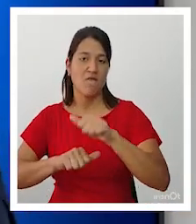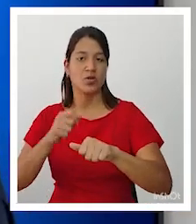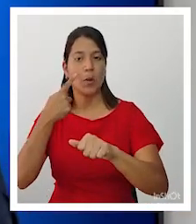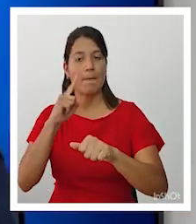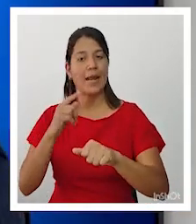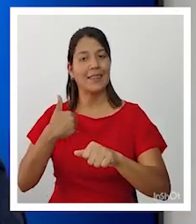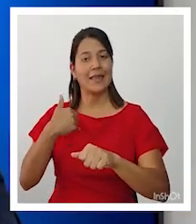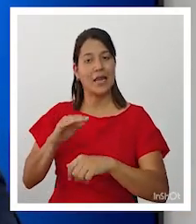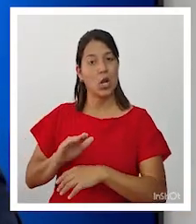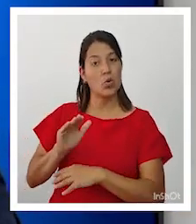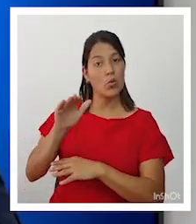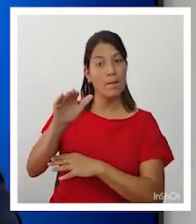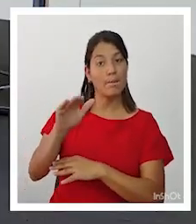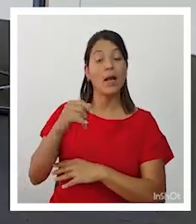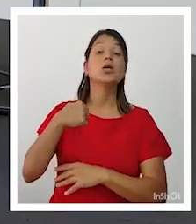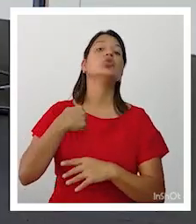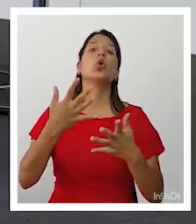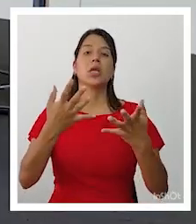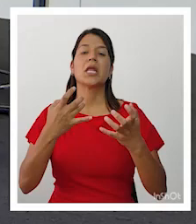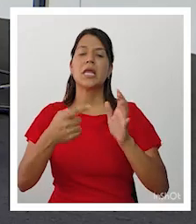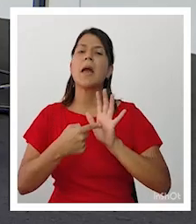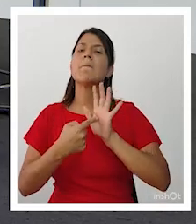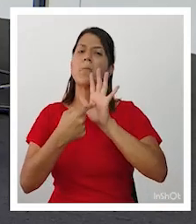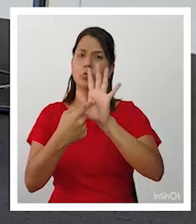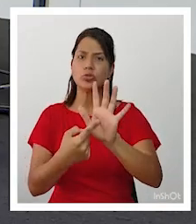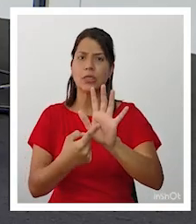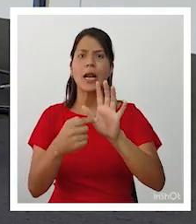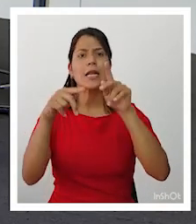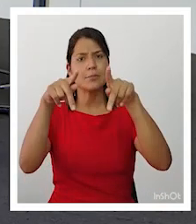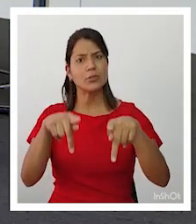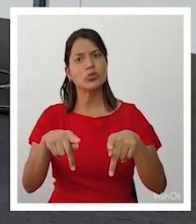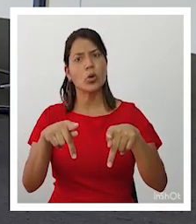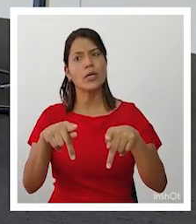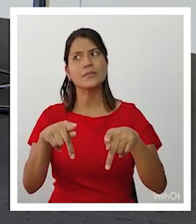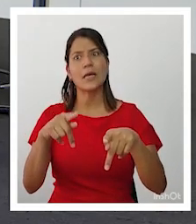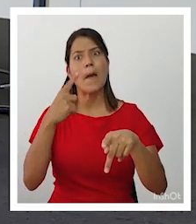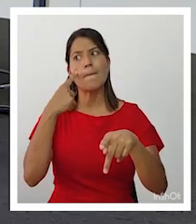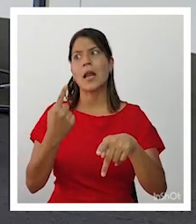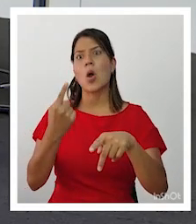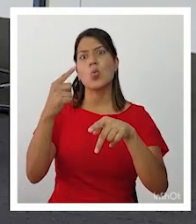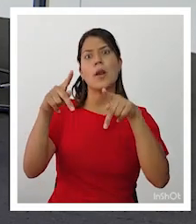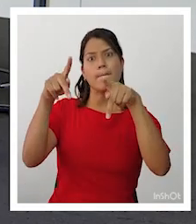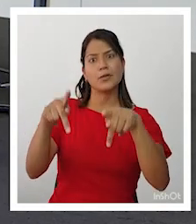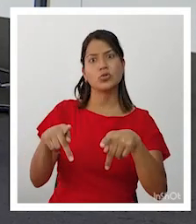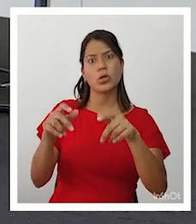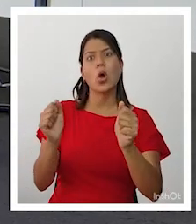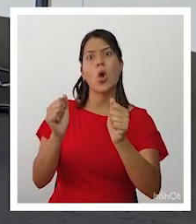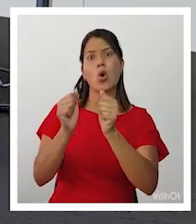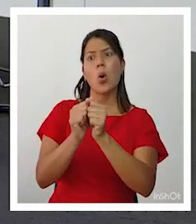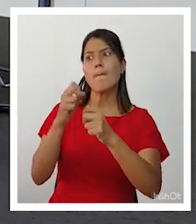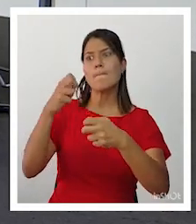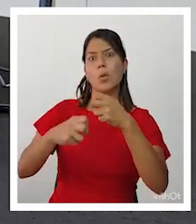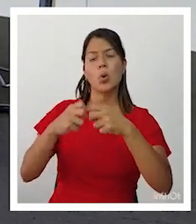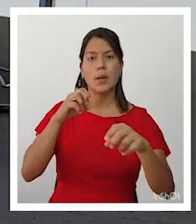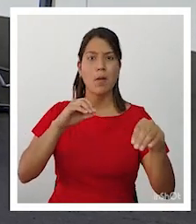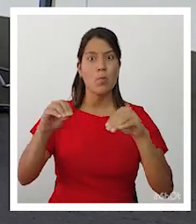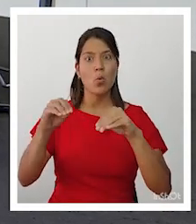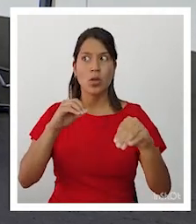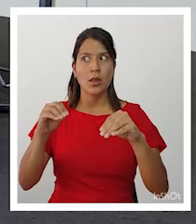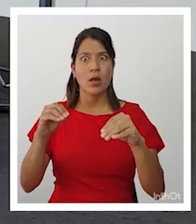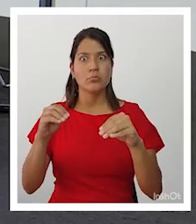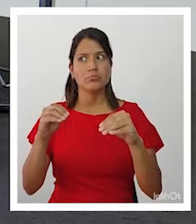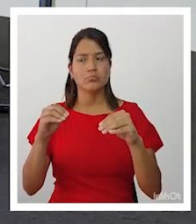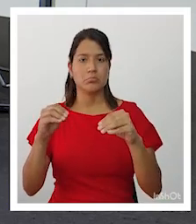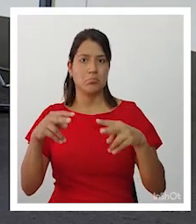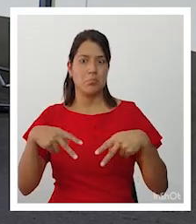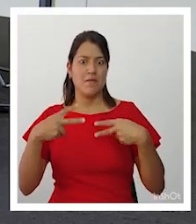el día de hoy lo complejo que puede ser para una persona con problemas de movilidad de pronto vivir en